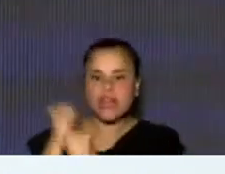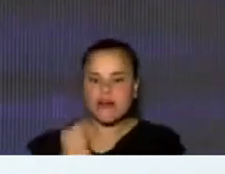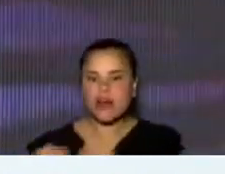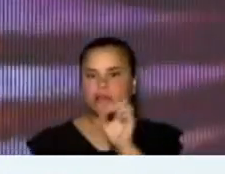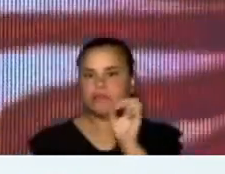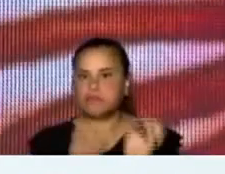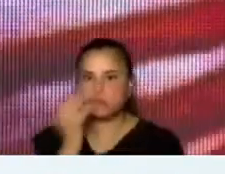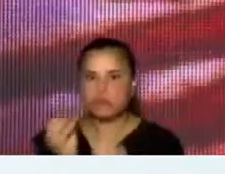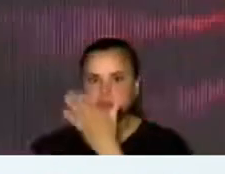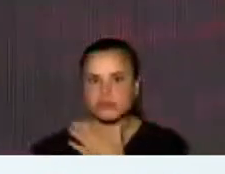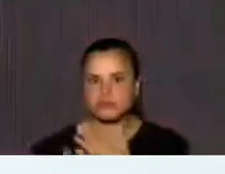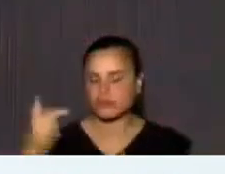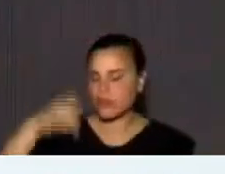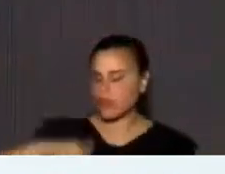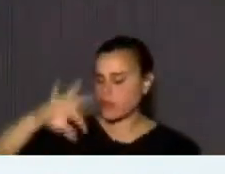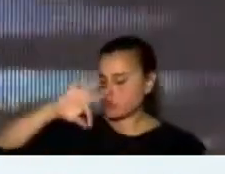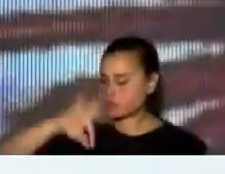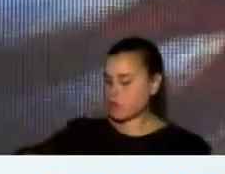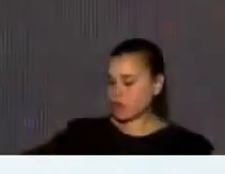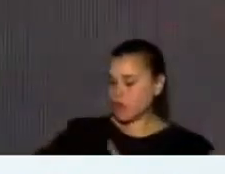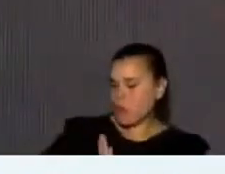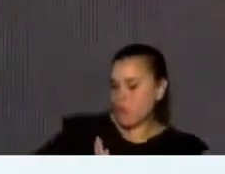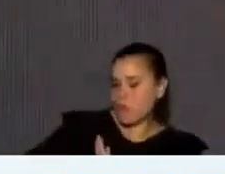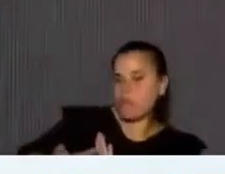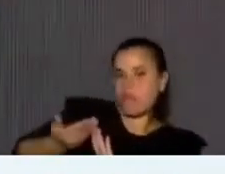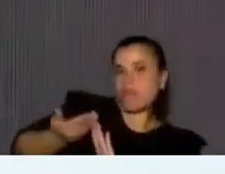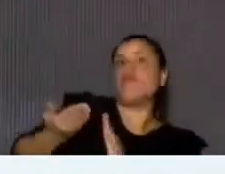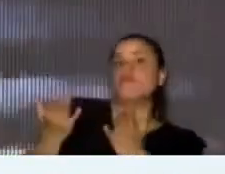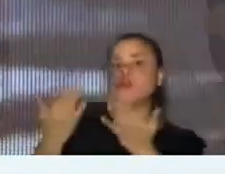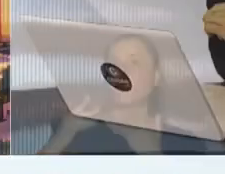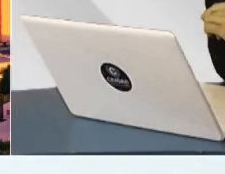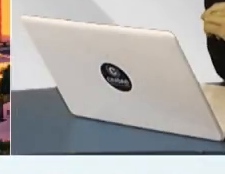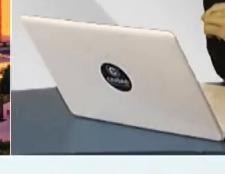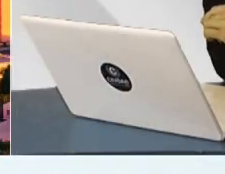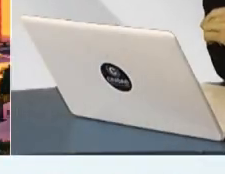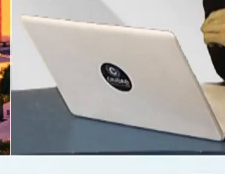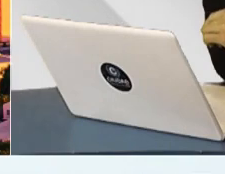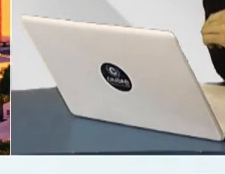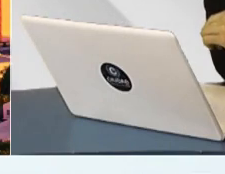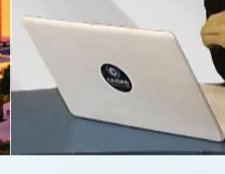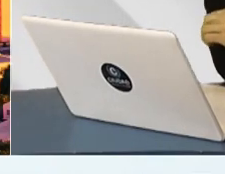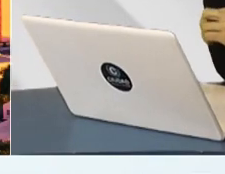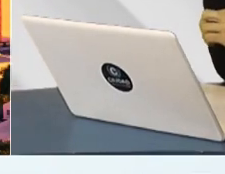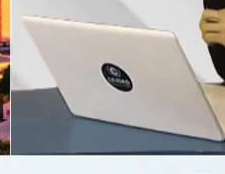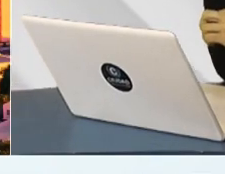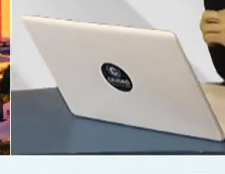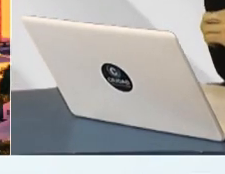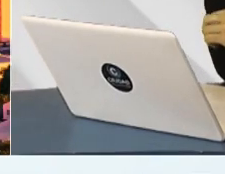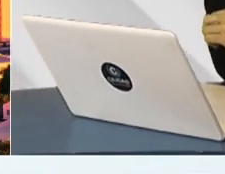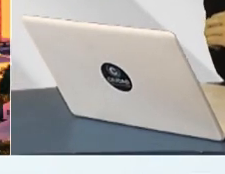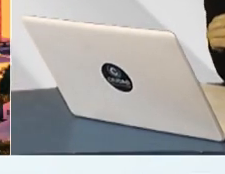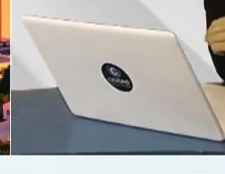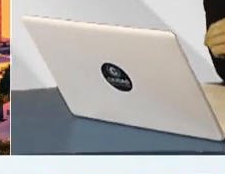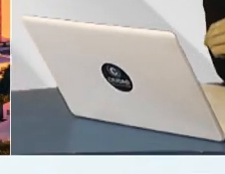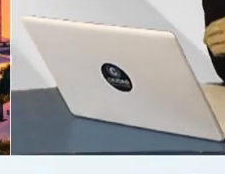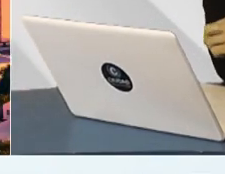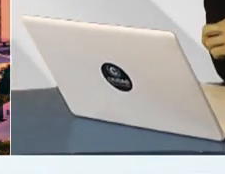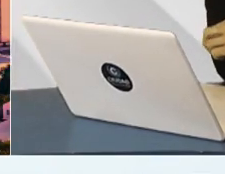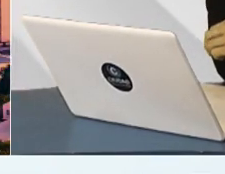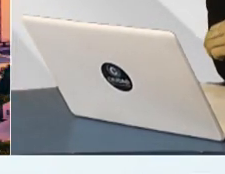que es lo que tenemos que debatir como chaqueños y chaqueñas este 17 de septiembre. ¿Cómo lo viste también al otro de los candidatos, a Gustavo